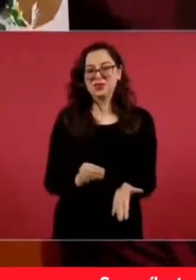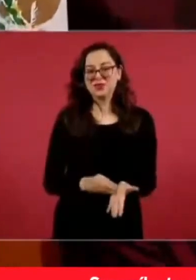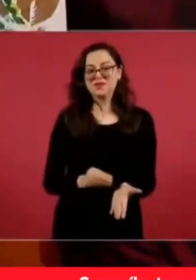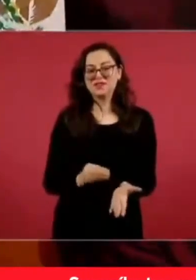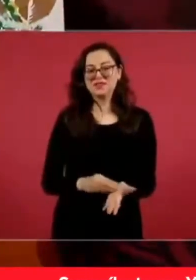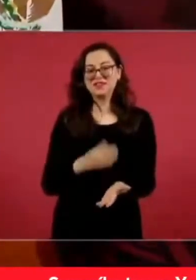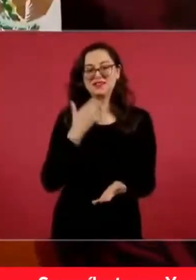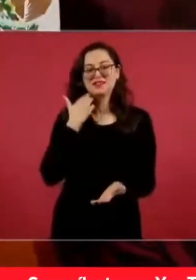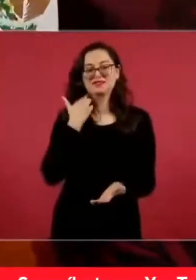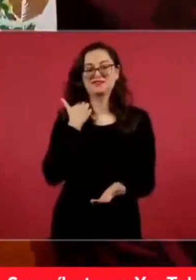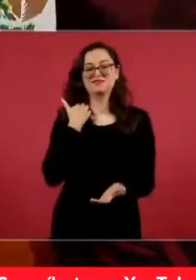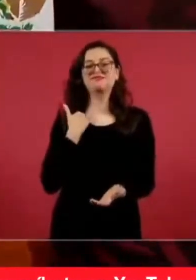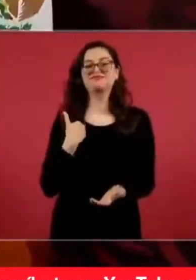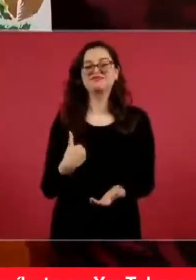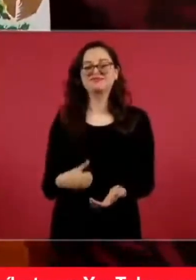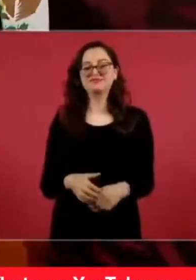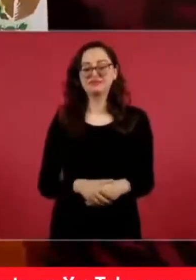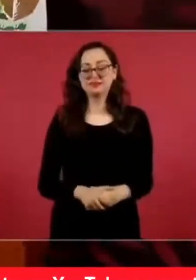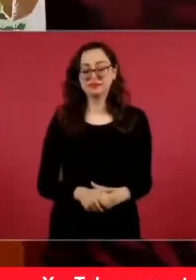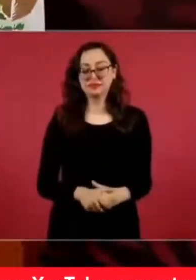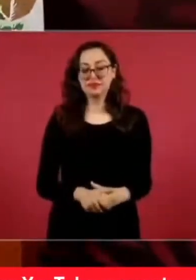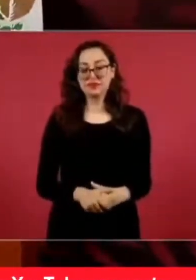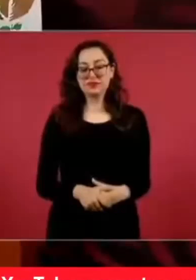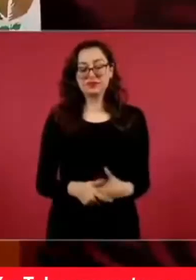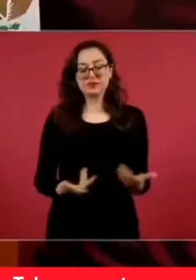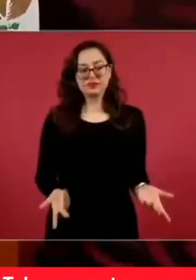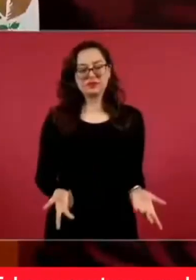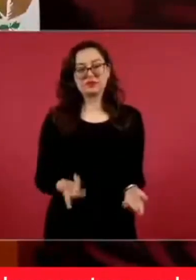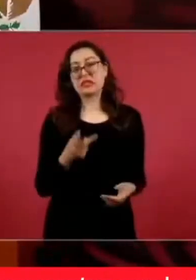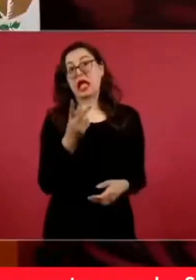Sí. Oye, por favor,